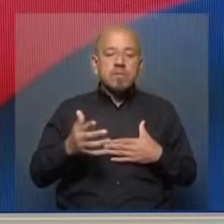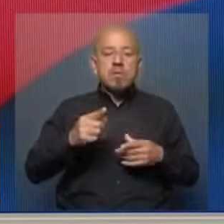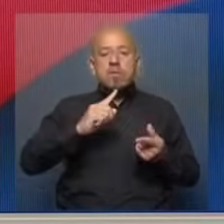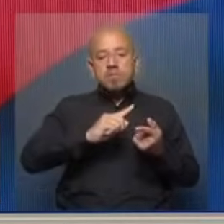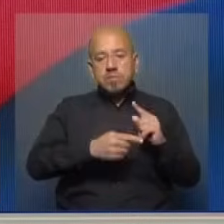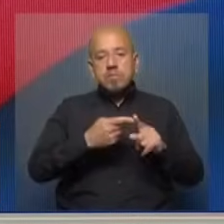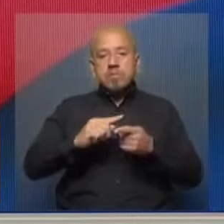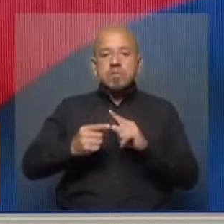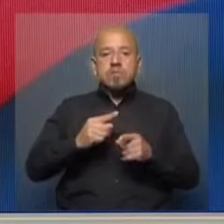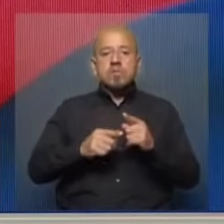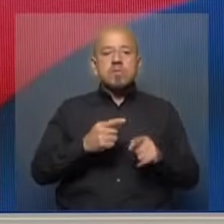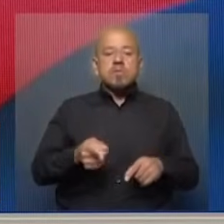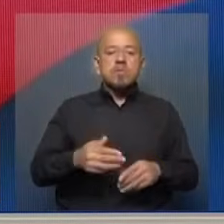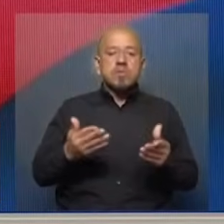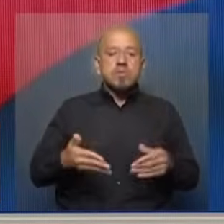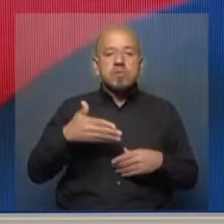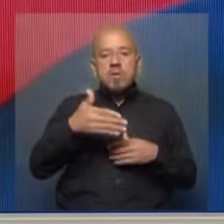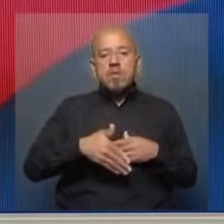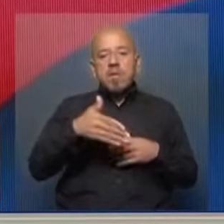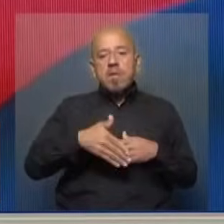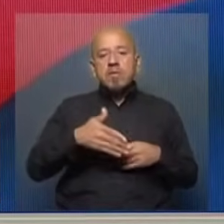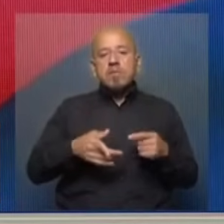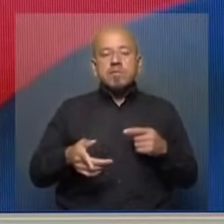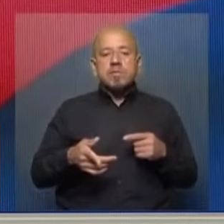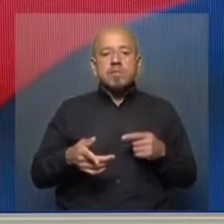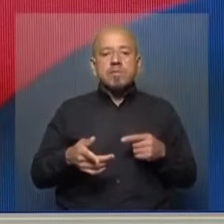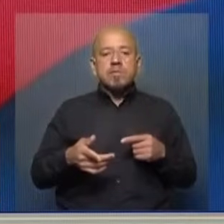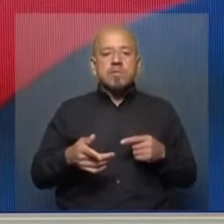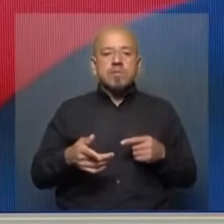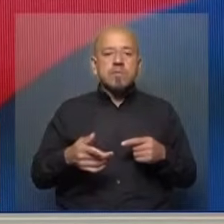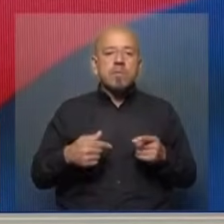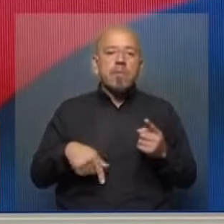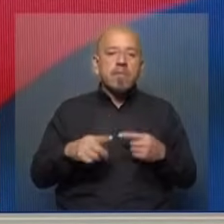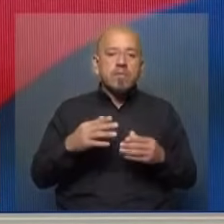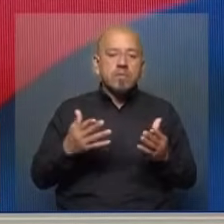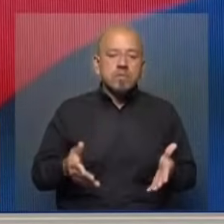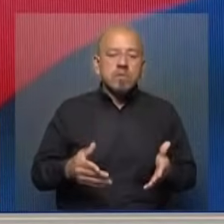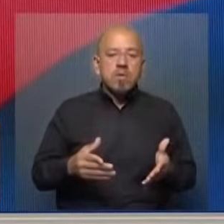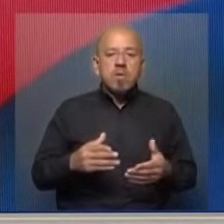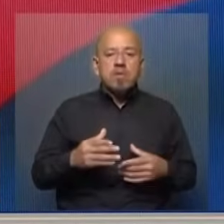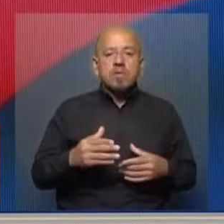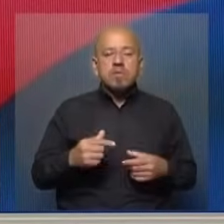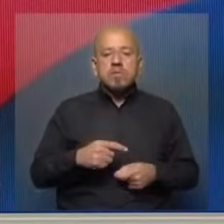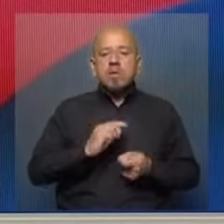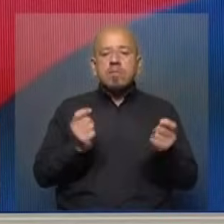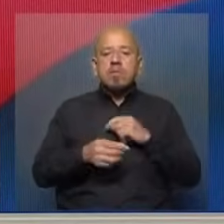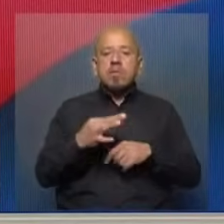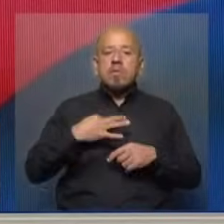coordinadas, compartidas, con participación, ¿verdad? Concretas, cambiándole la vida a la